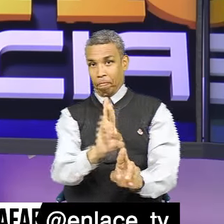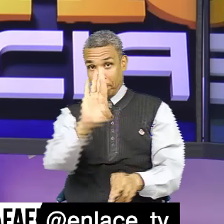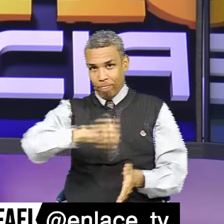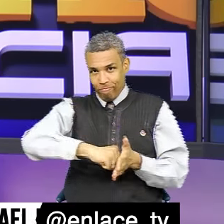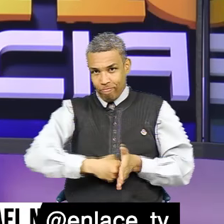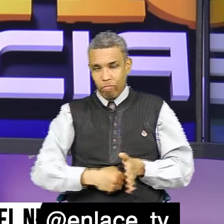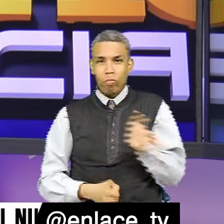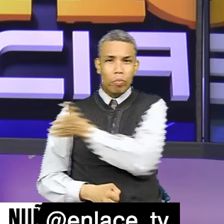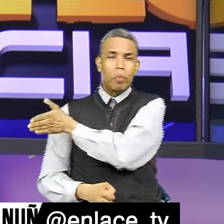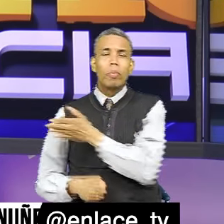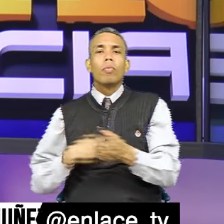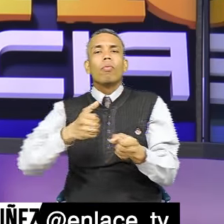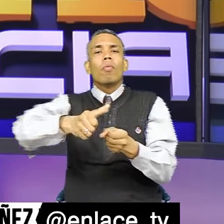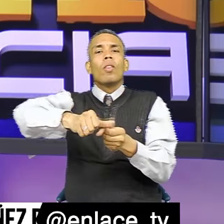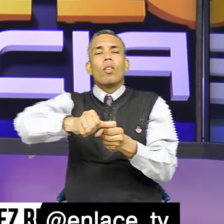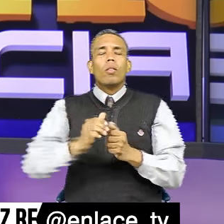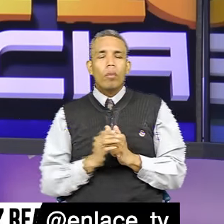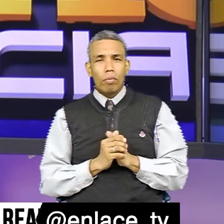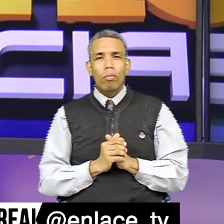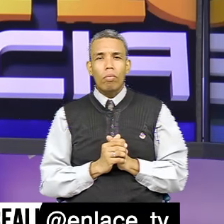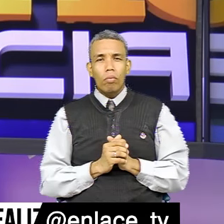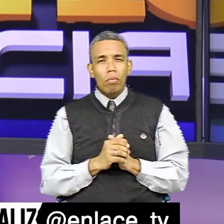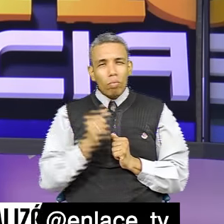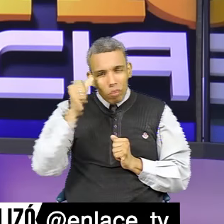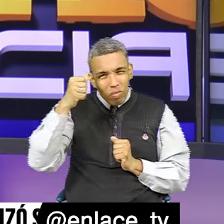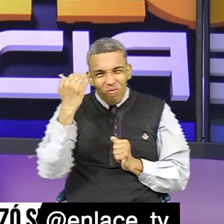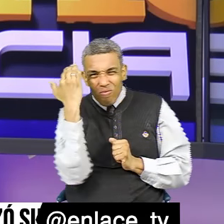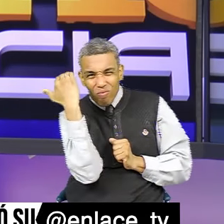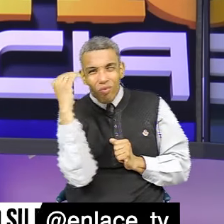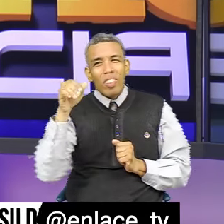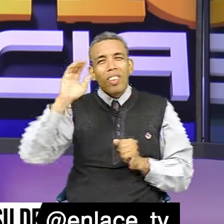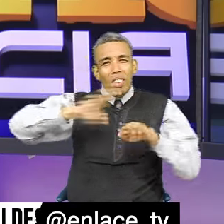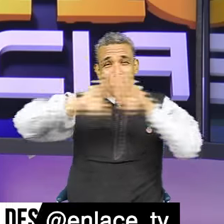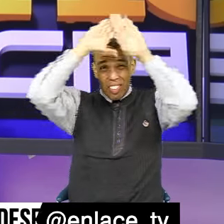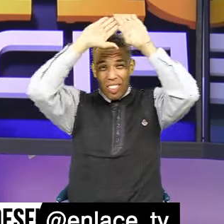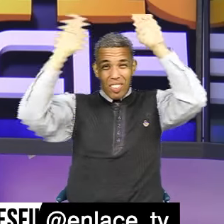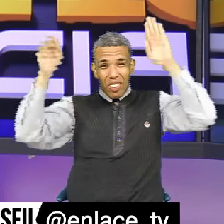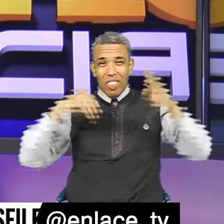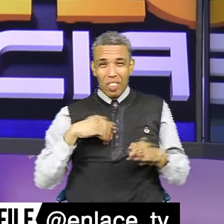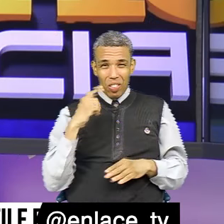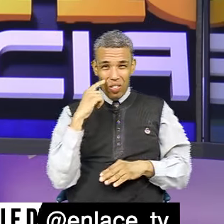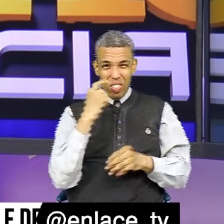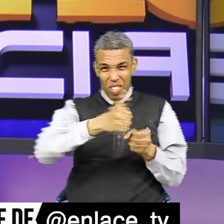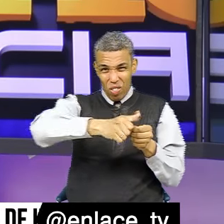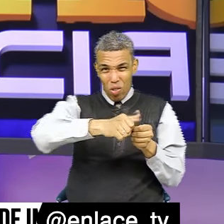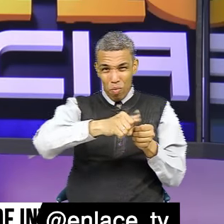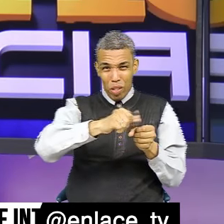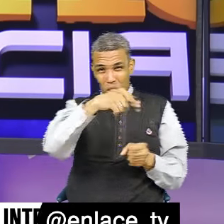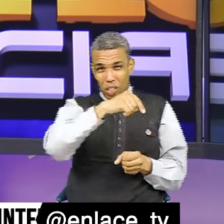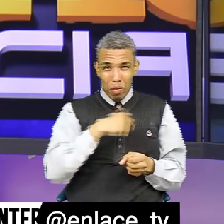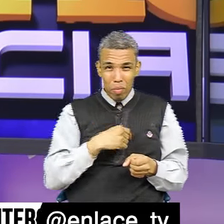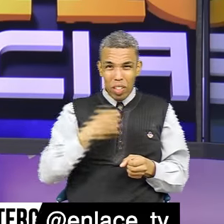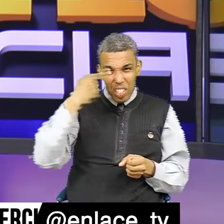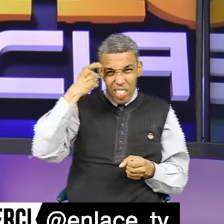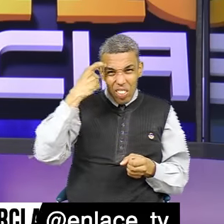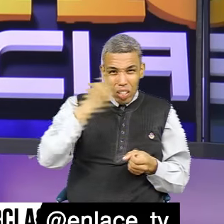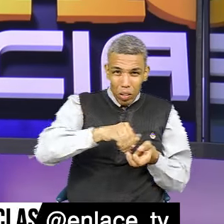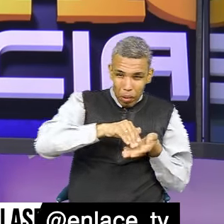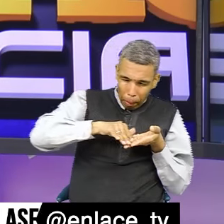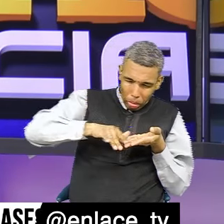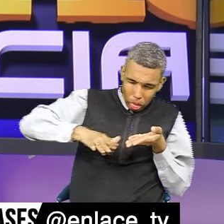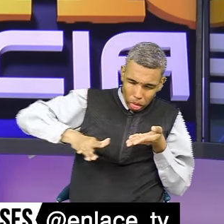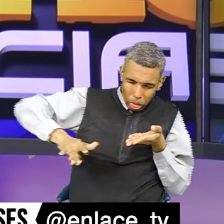se pronuncia ante afloramiento del crudo en Campo 23 del corregimiento del Centro. La compañía petrolera hace un llamado al dueño del predio para que se